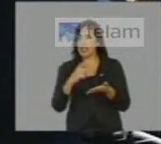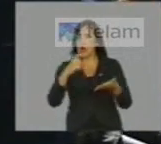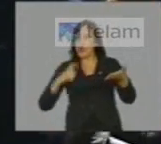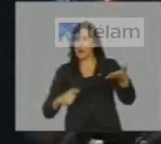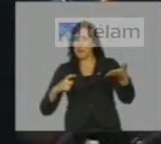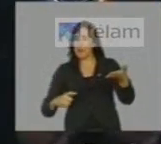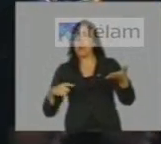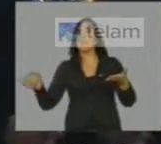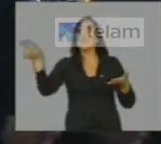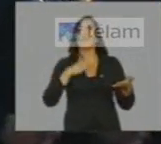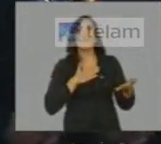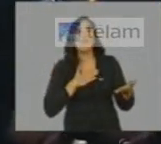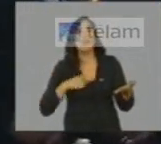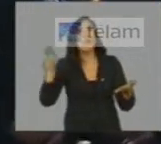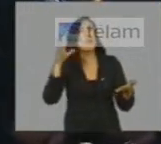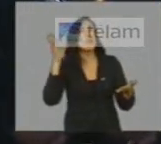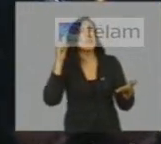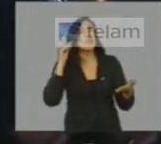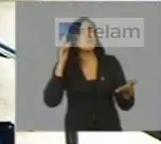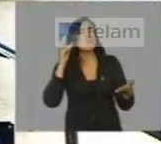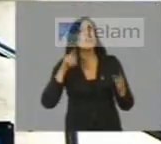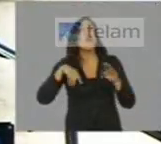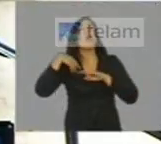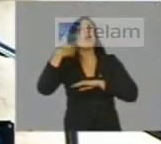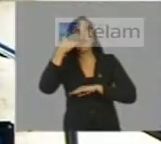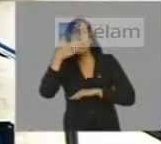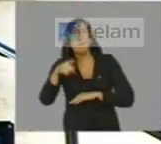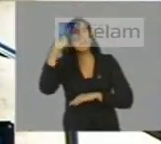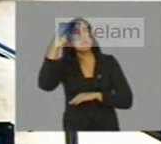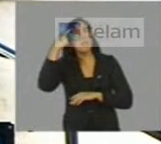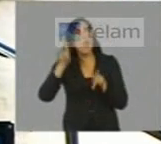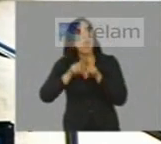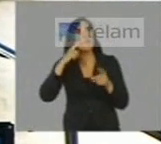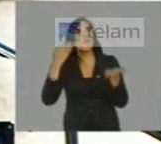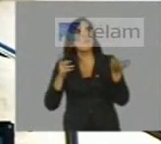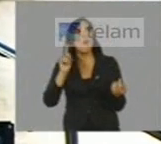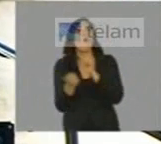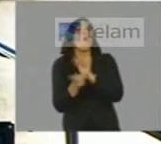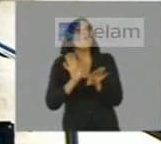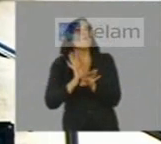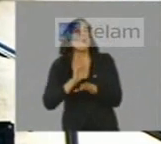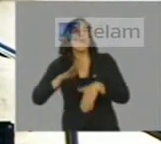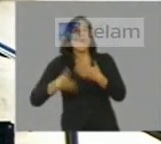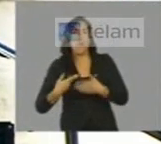Escuchen atentamente, por favor, y luego les voy a proponer un cambio. Es como una suerte de juego.